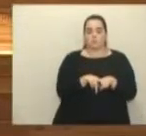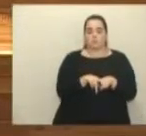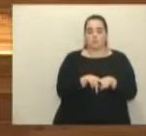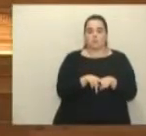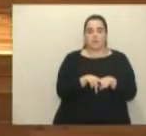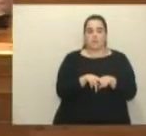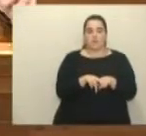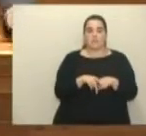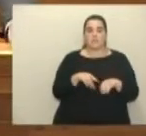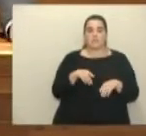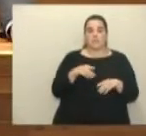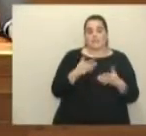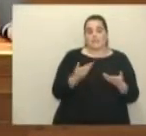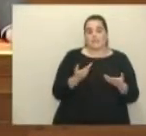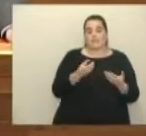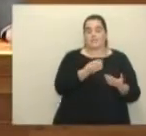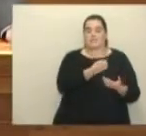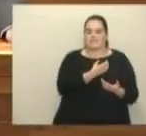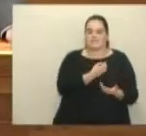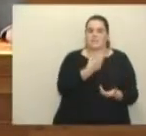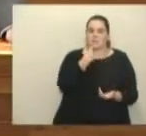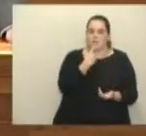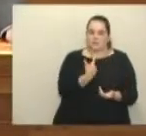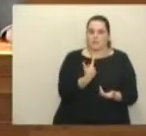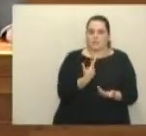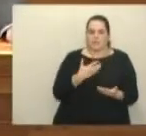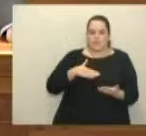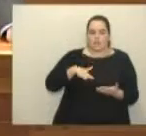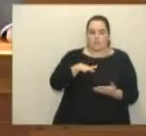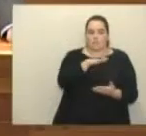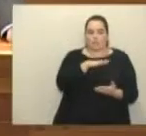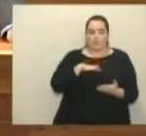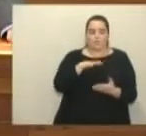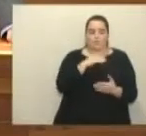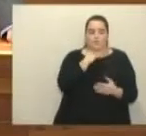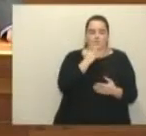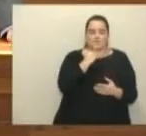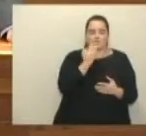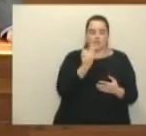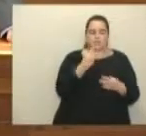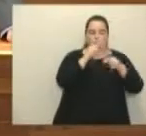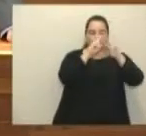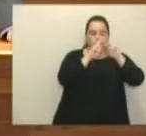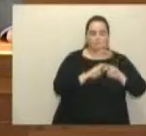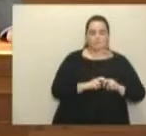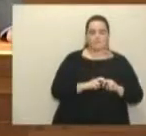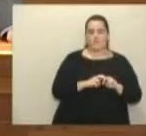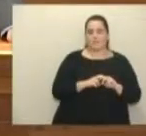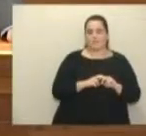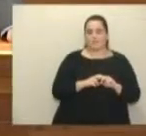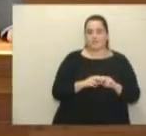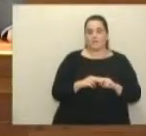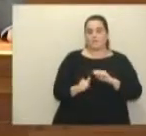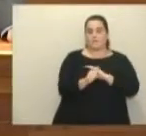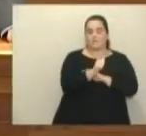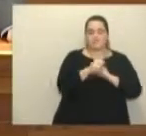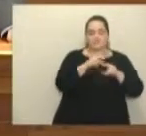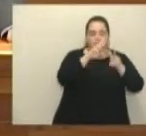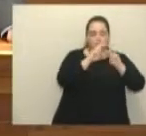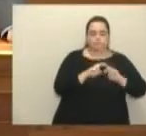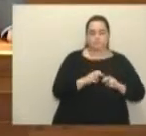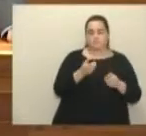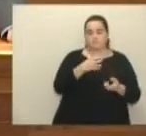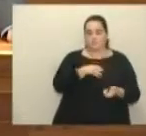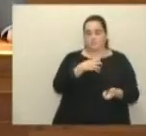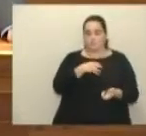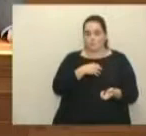sindicatura señala cómo ahí ha habido unas zonas oscuras incapaces de llegar ni siquiera por el órgano de fiscalización de esta comunidad autónoma.